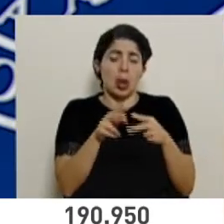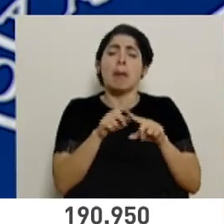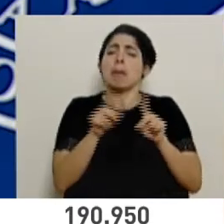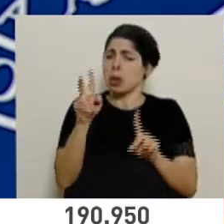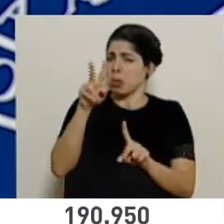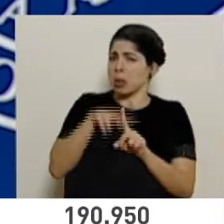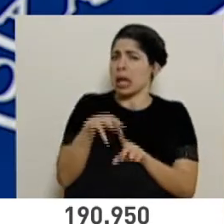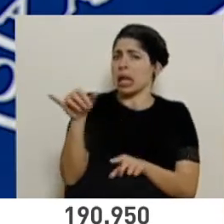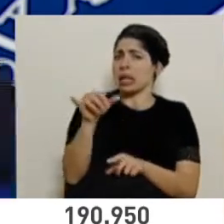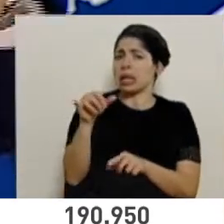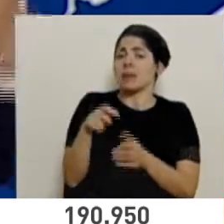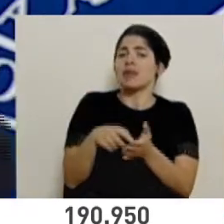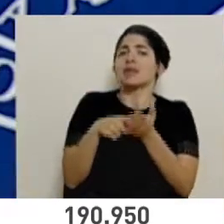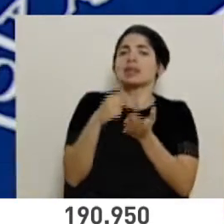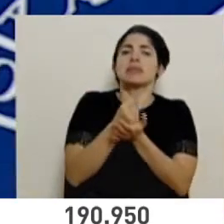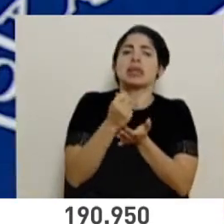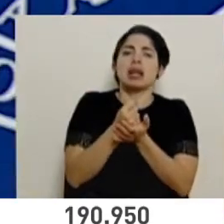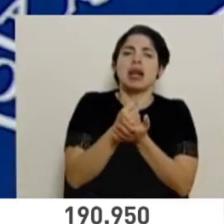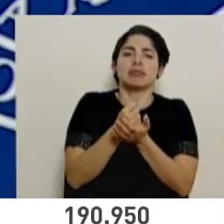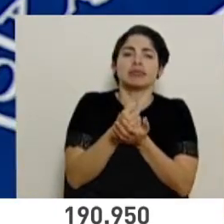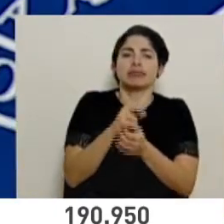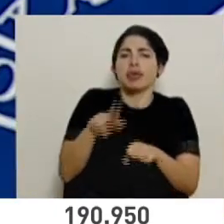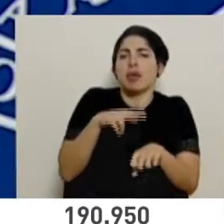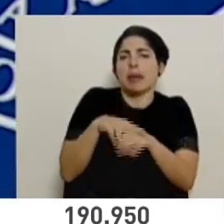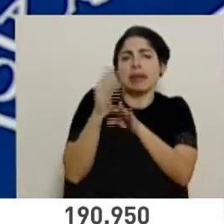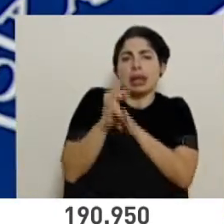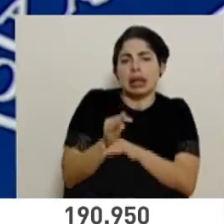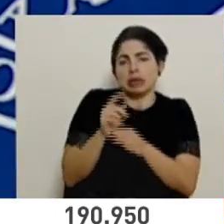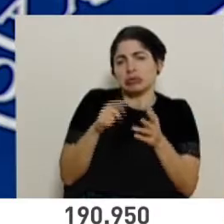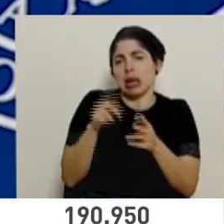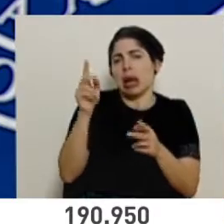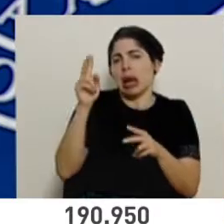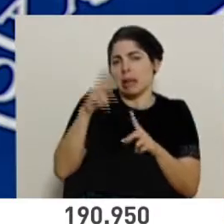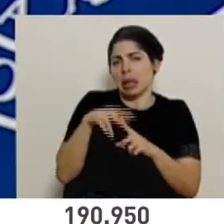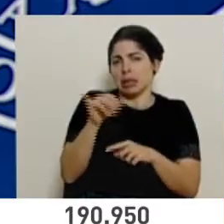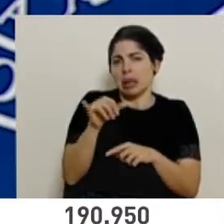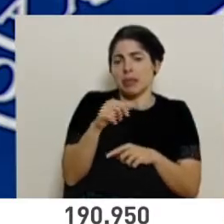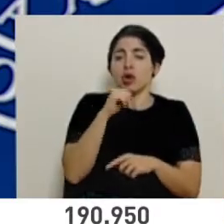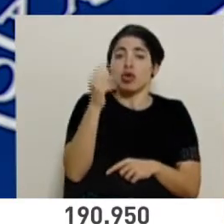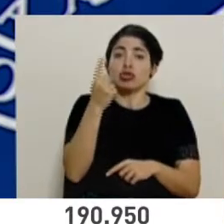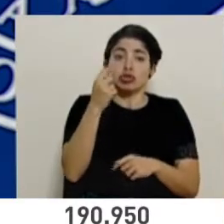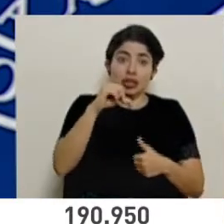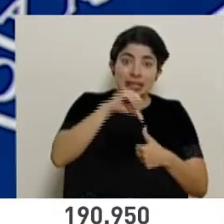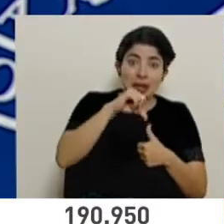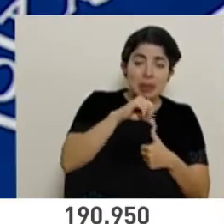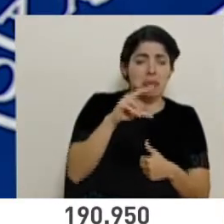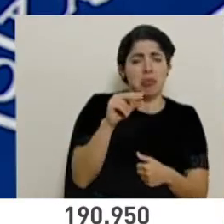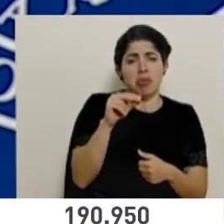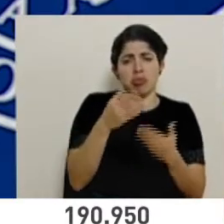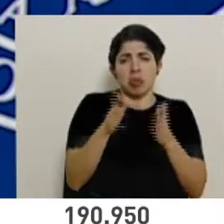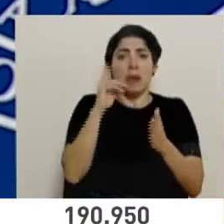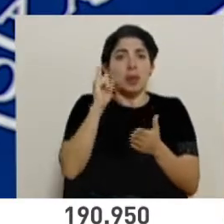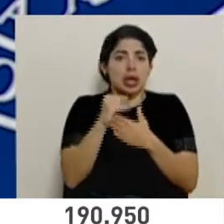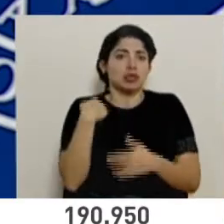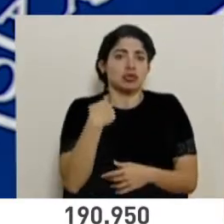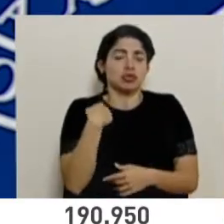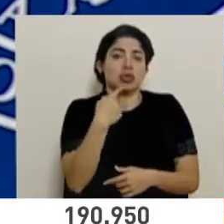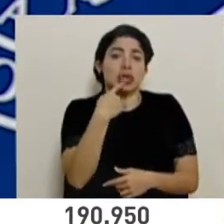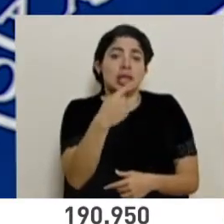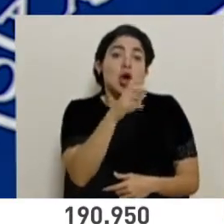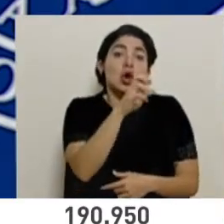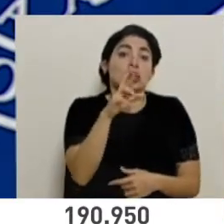también requisitos migratorios existentes tradicionalmente. Entonces no es solamente para centroamericanos, por eso mencionaba yo que